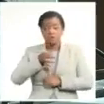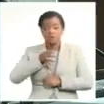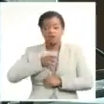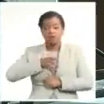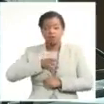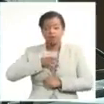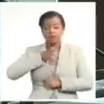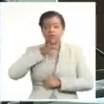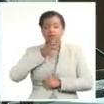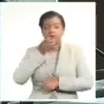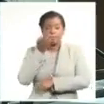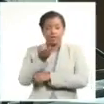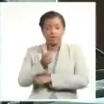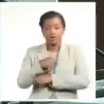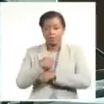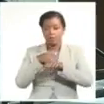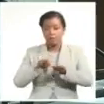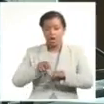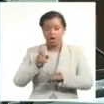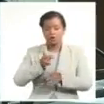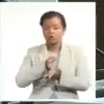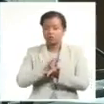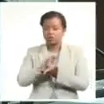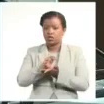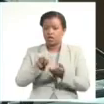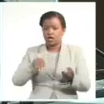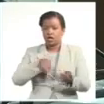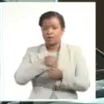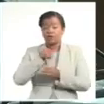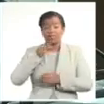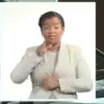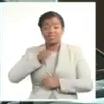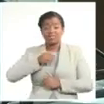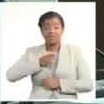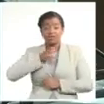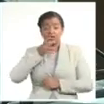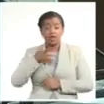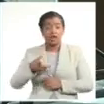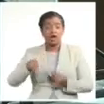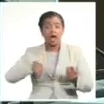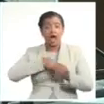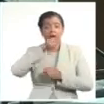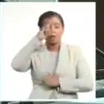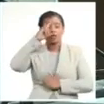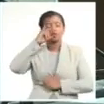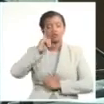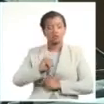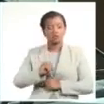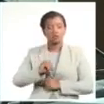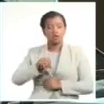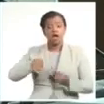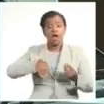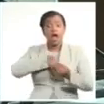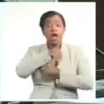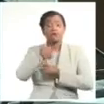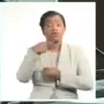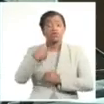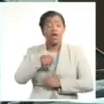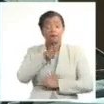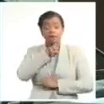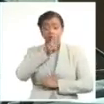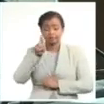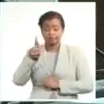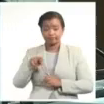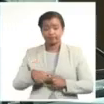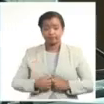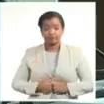nos conminó a no detener los cambios. Y dijo más, cambios sí, pero cambios revolucionarios.